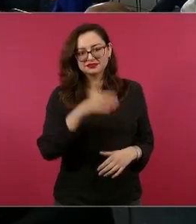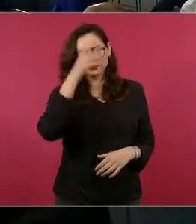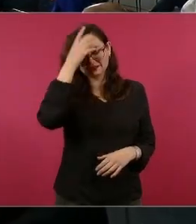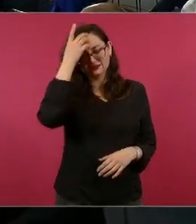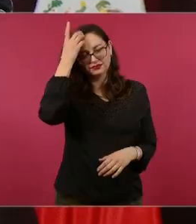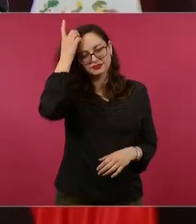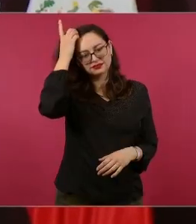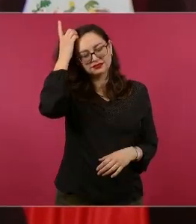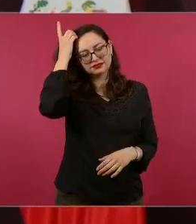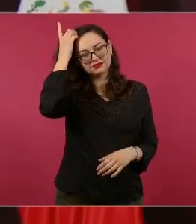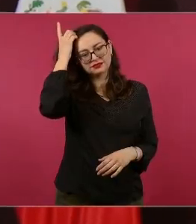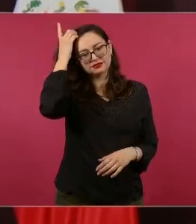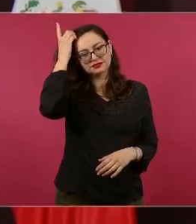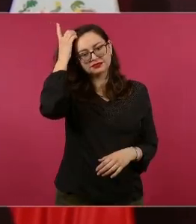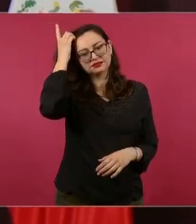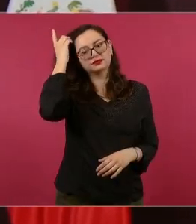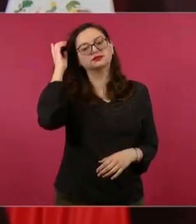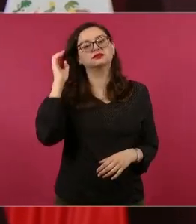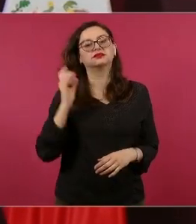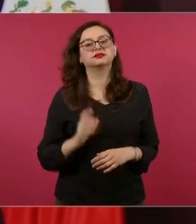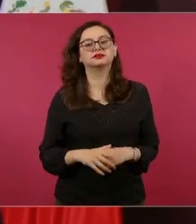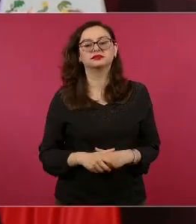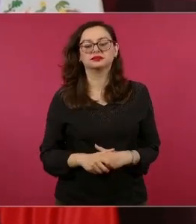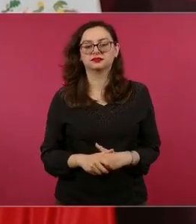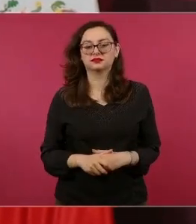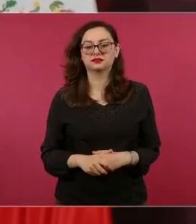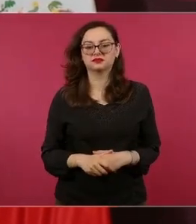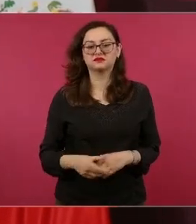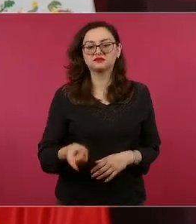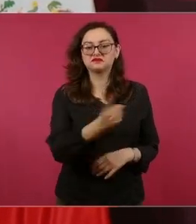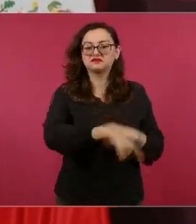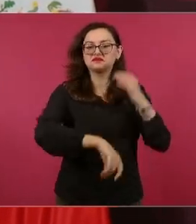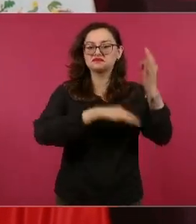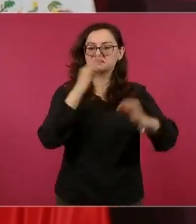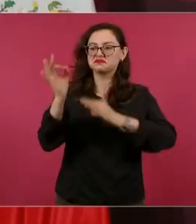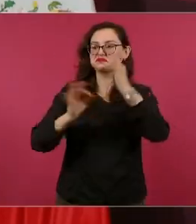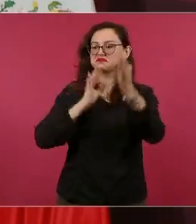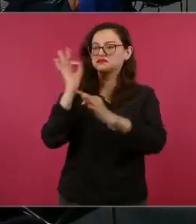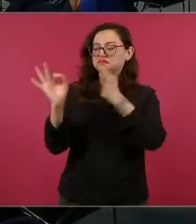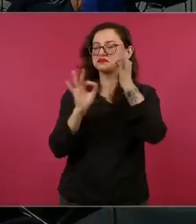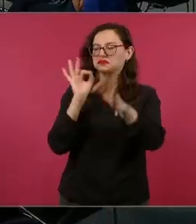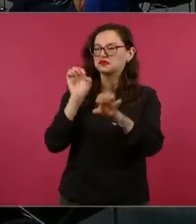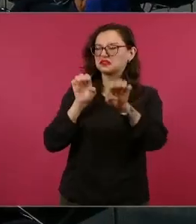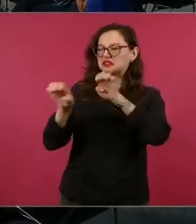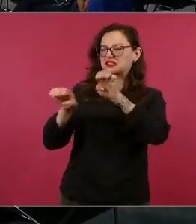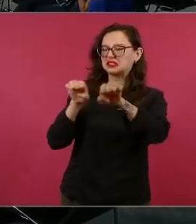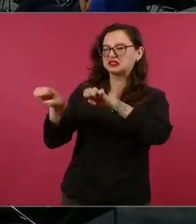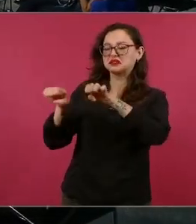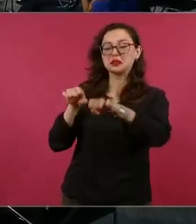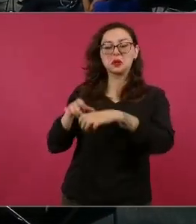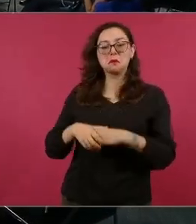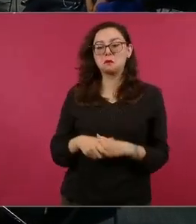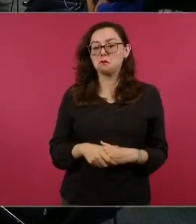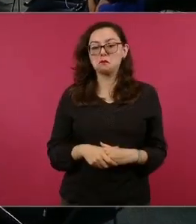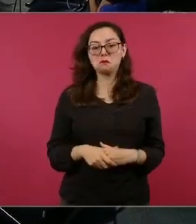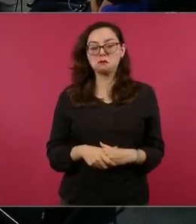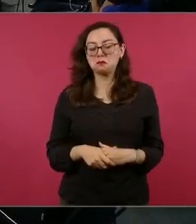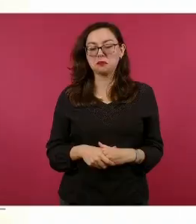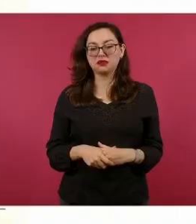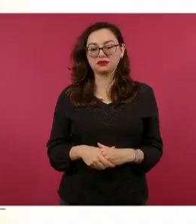aún con toda la campaña en contra, pero miren, esto es a lo que me refería.